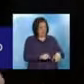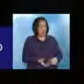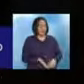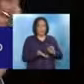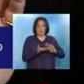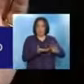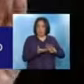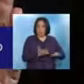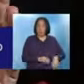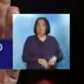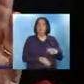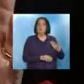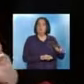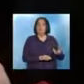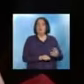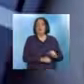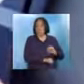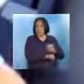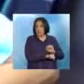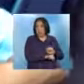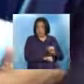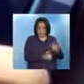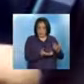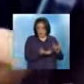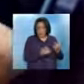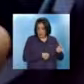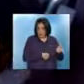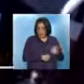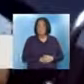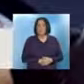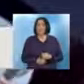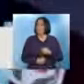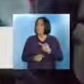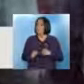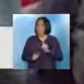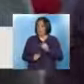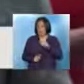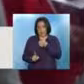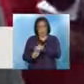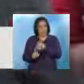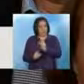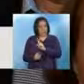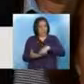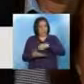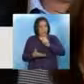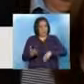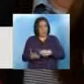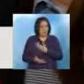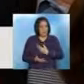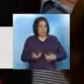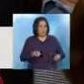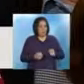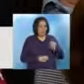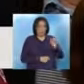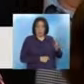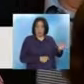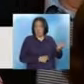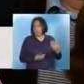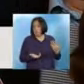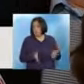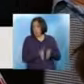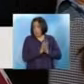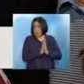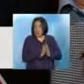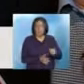indulto si él decide hacerlo. Sin embargo, él no lo firmaría en su gobierno. Él tiene el derecho de pedir